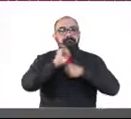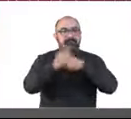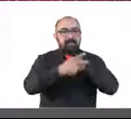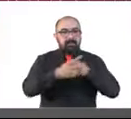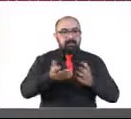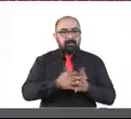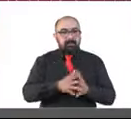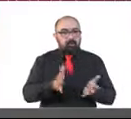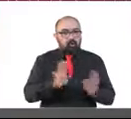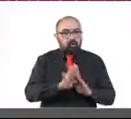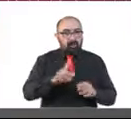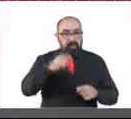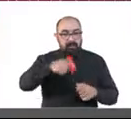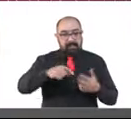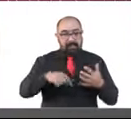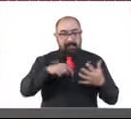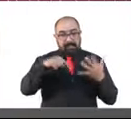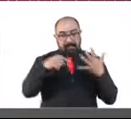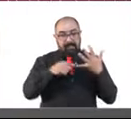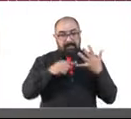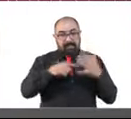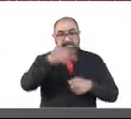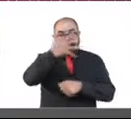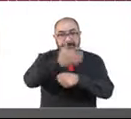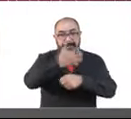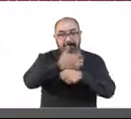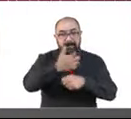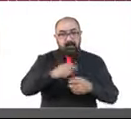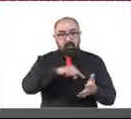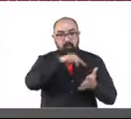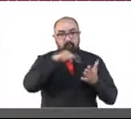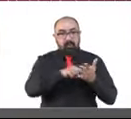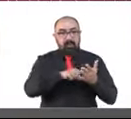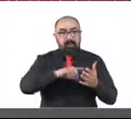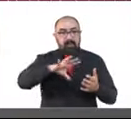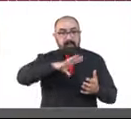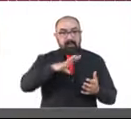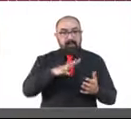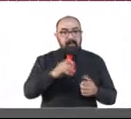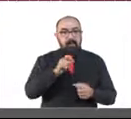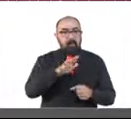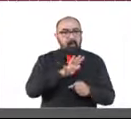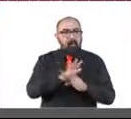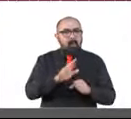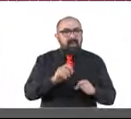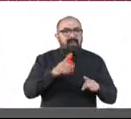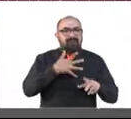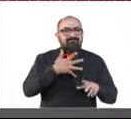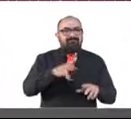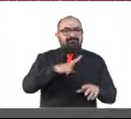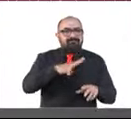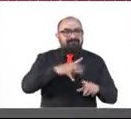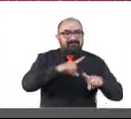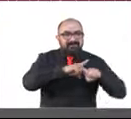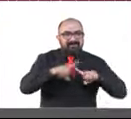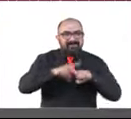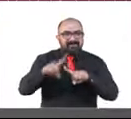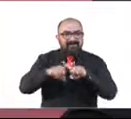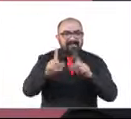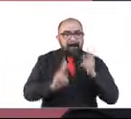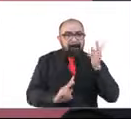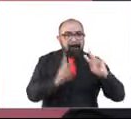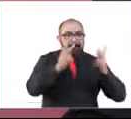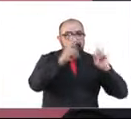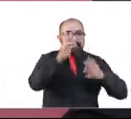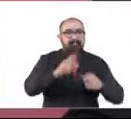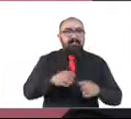es el quinto país en el ranking, digamos, en variedad de plantas y anfibios, es el tercero